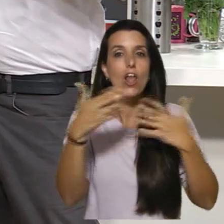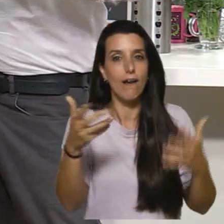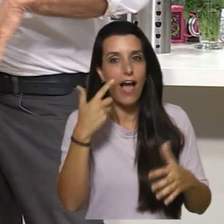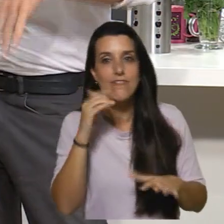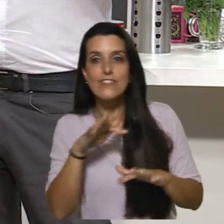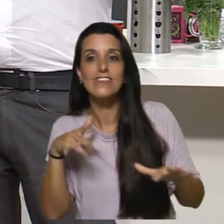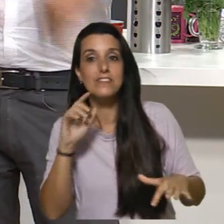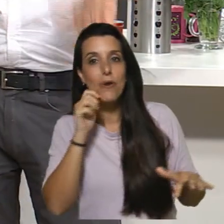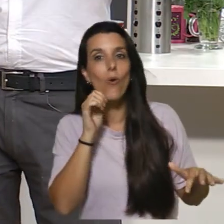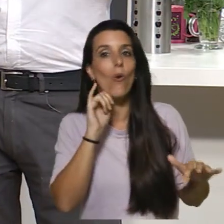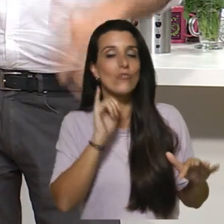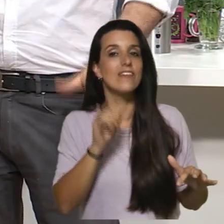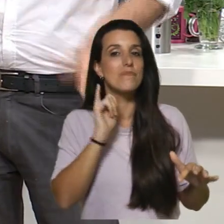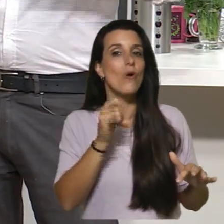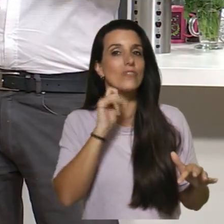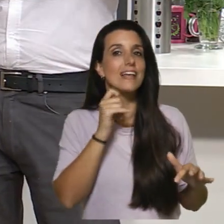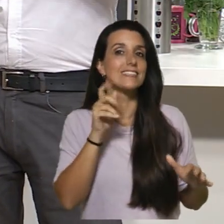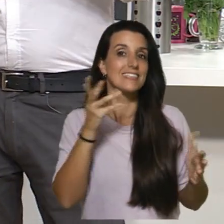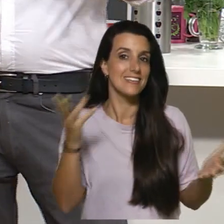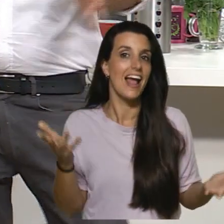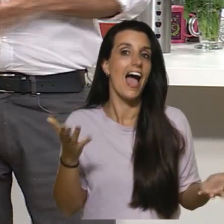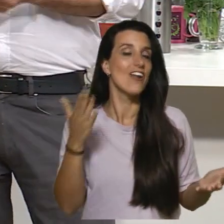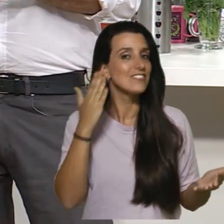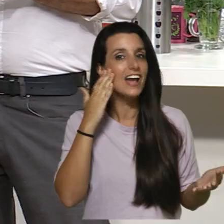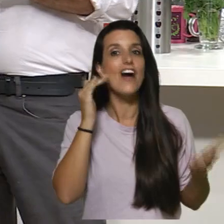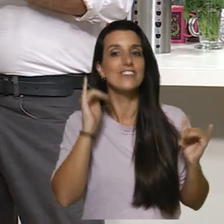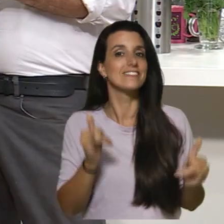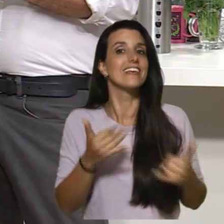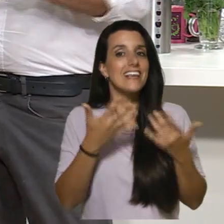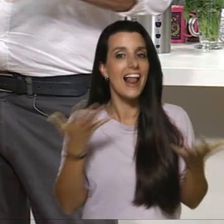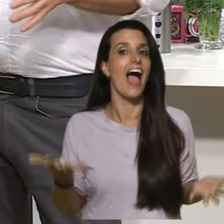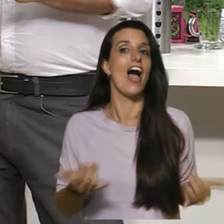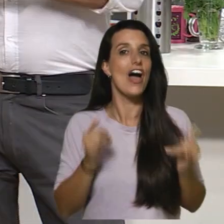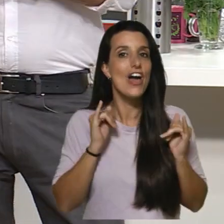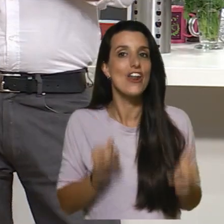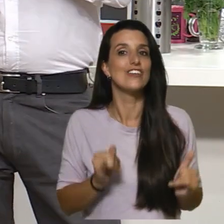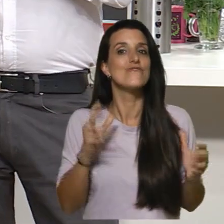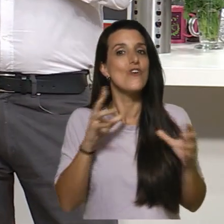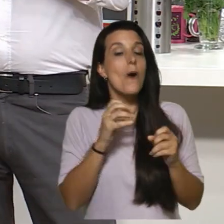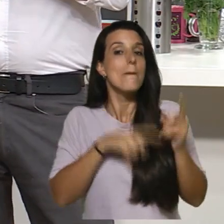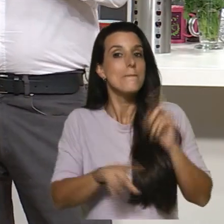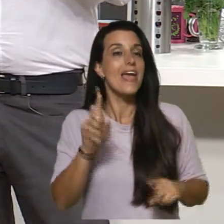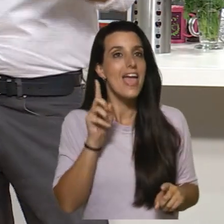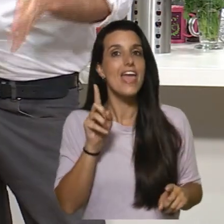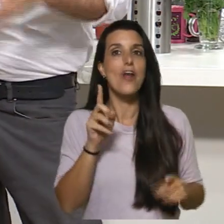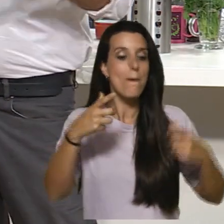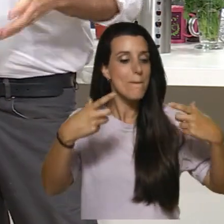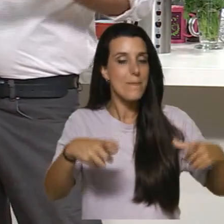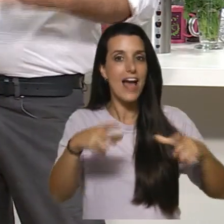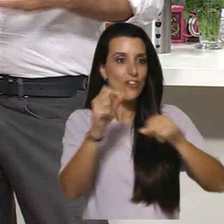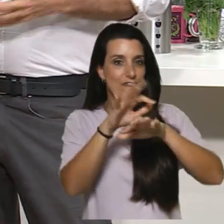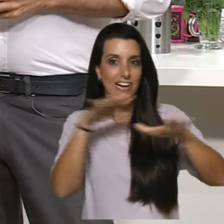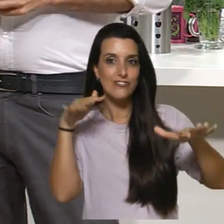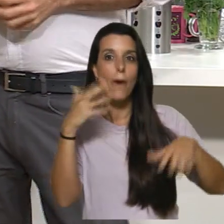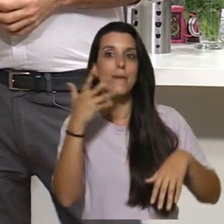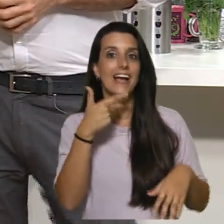¿Tiene brillito? No me gustan tanto los brillos sobre la persona. No, lo sabemos. Bien. Soy más inspirando al opaco. Pero los platos brillantes